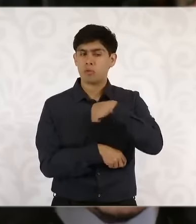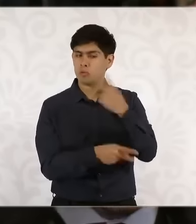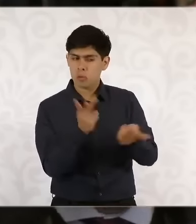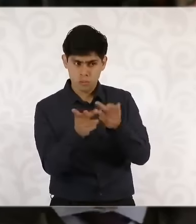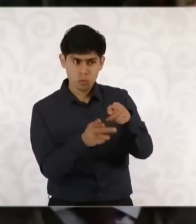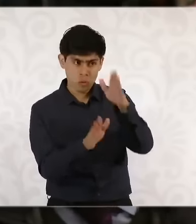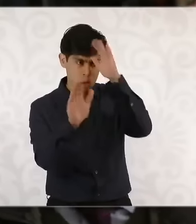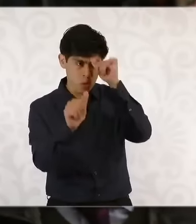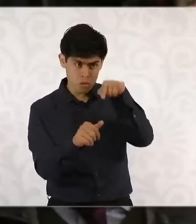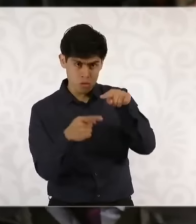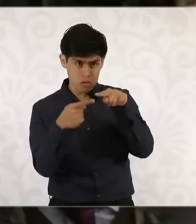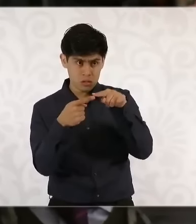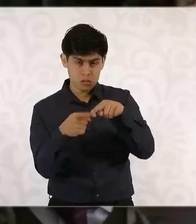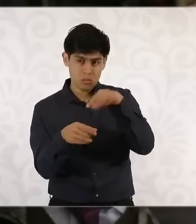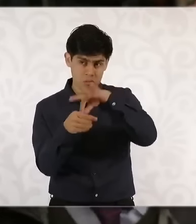quería que se fuera ya.